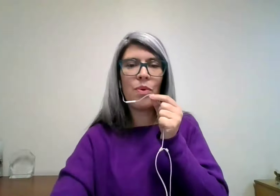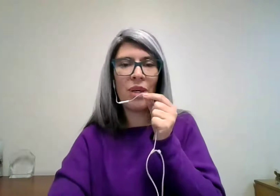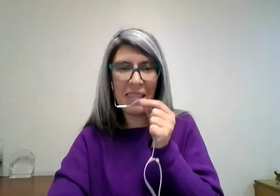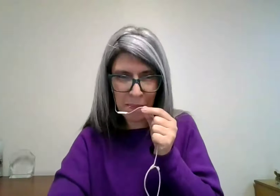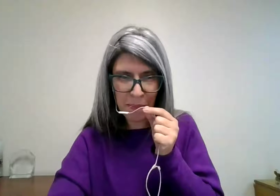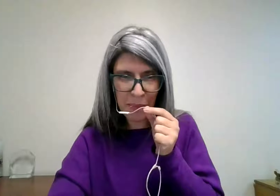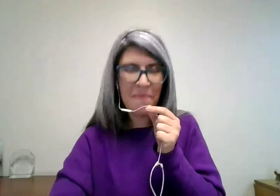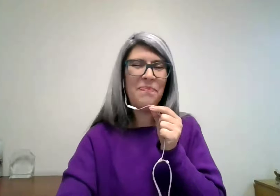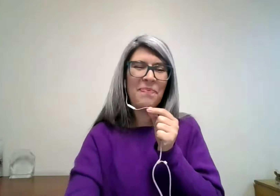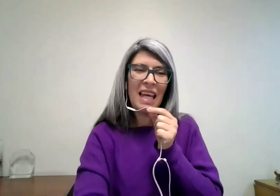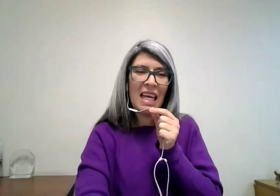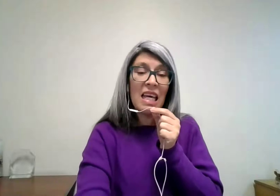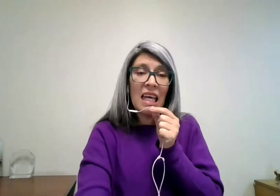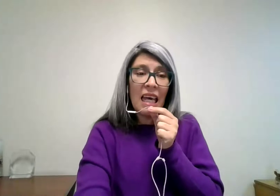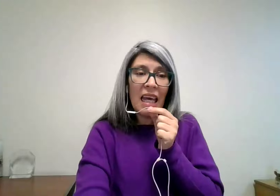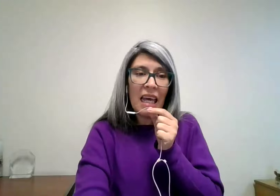un poco de tiempo.